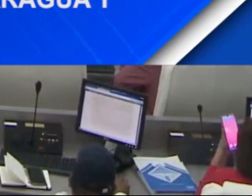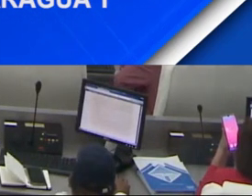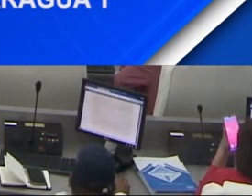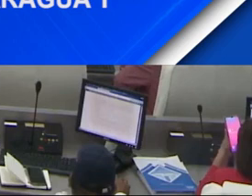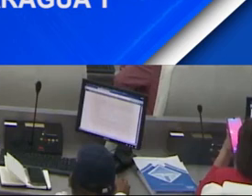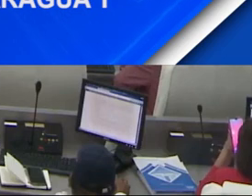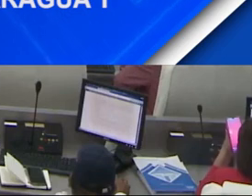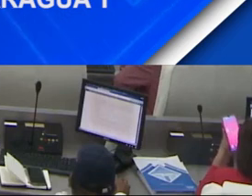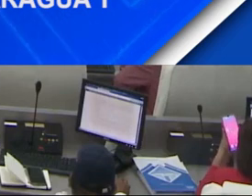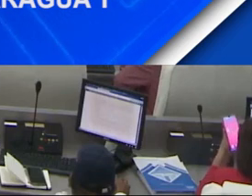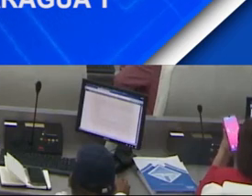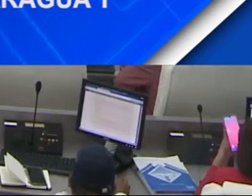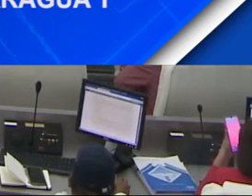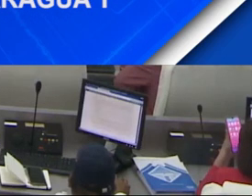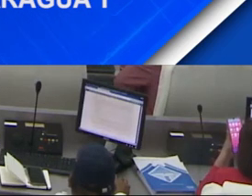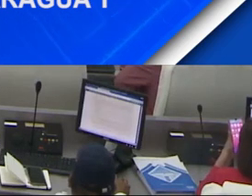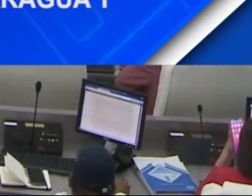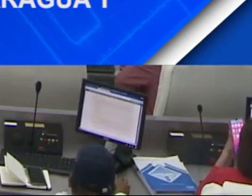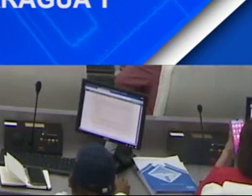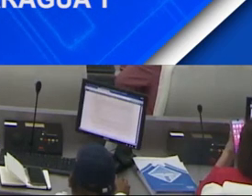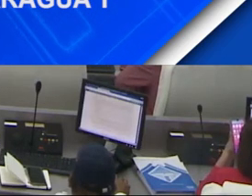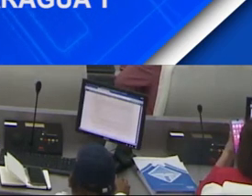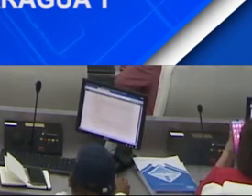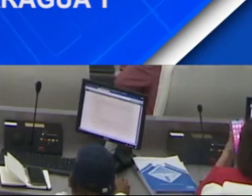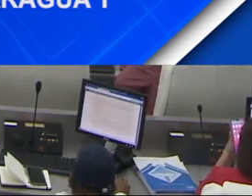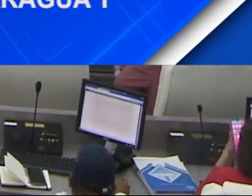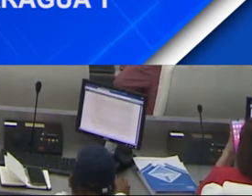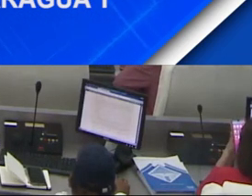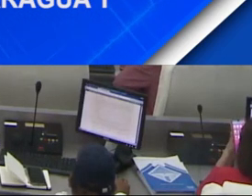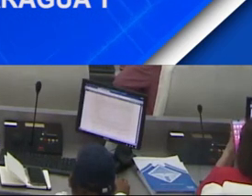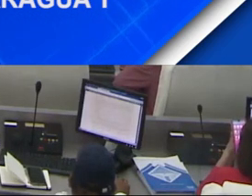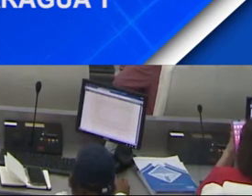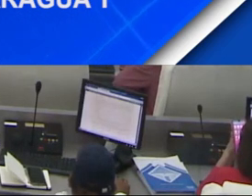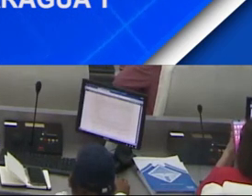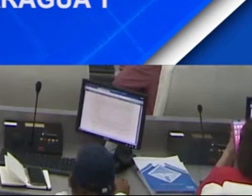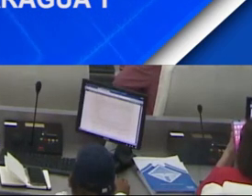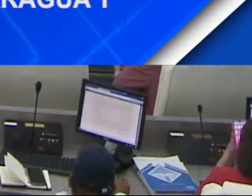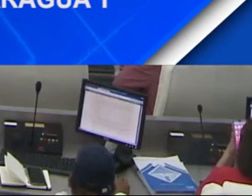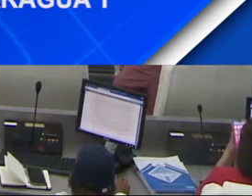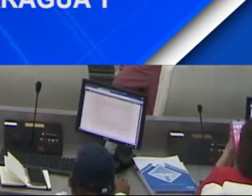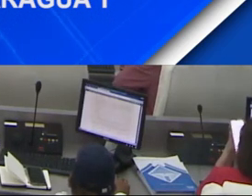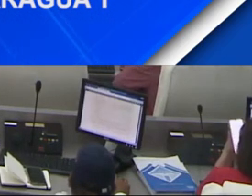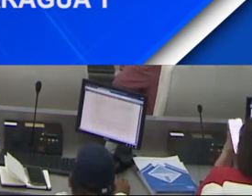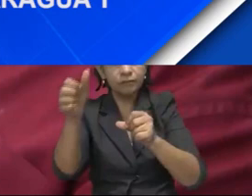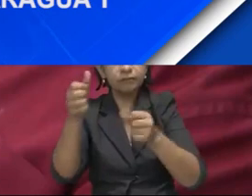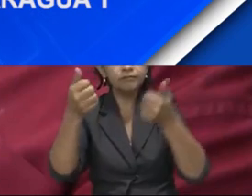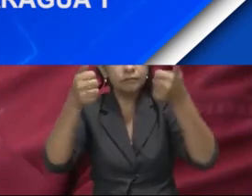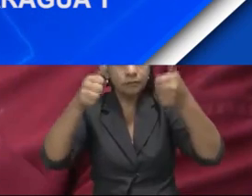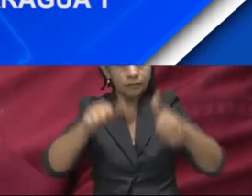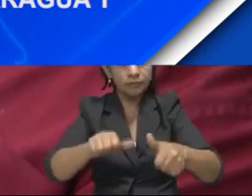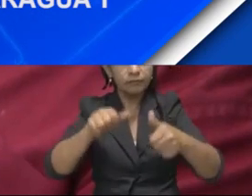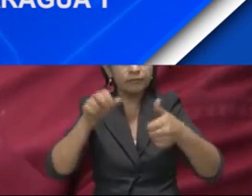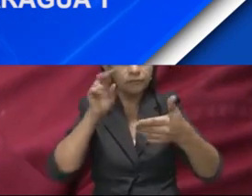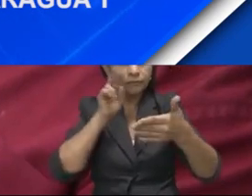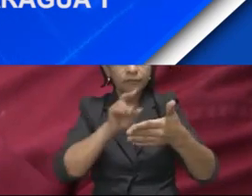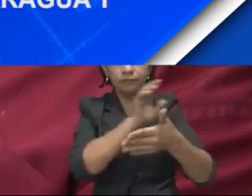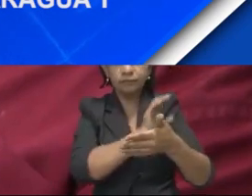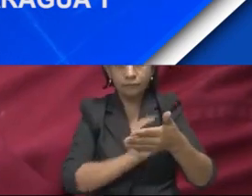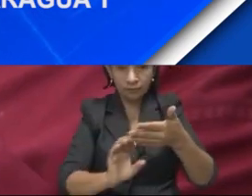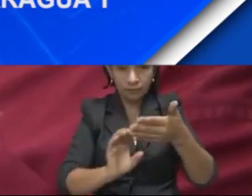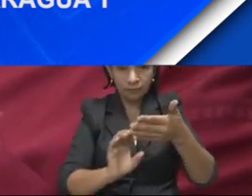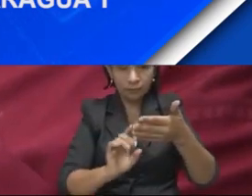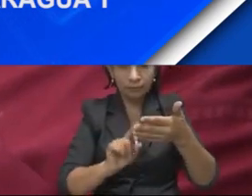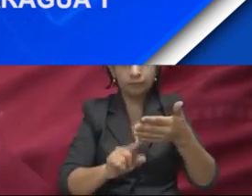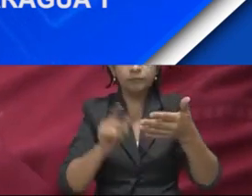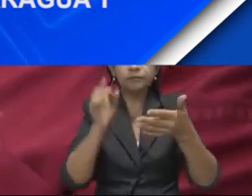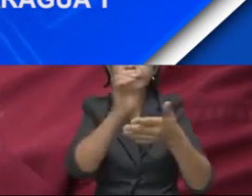el cumplimiento de las prohibiciones y restricciones con respecto a las mercancías importadas. Dicho decreto fue remitido a